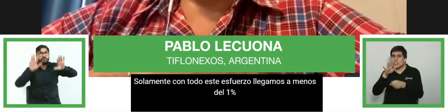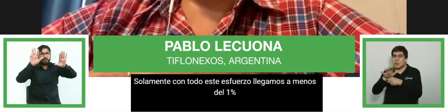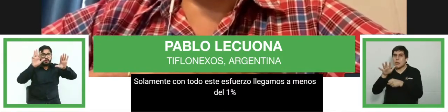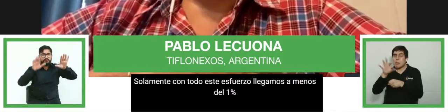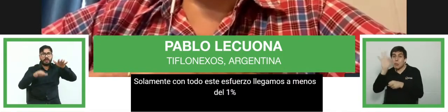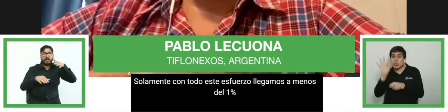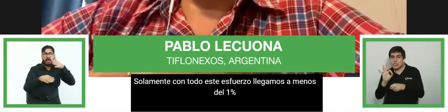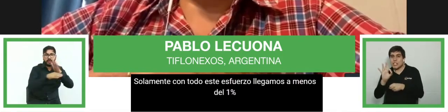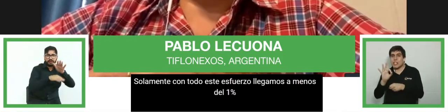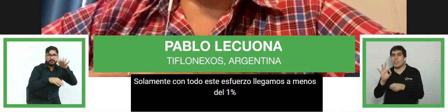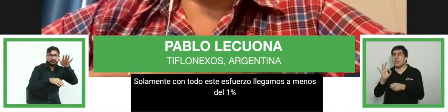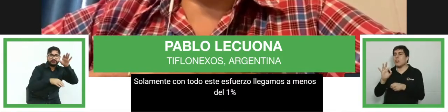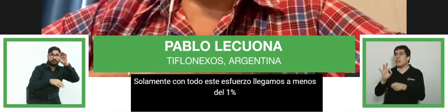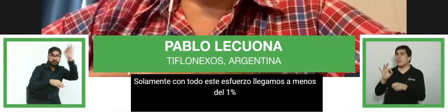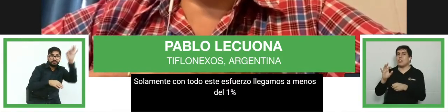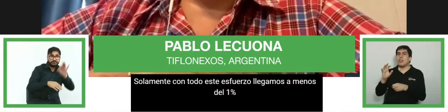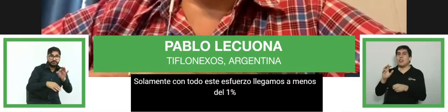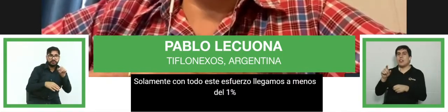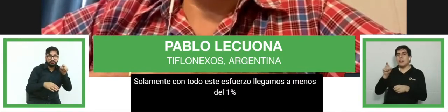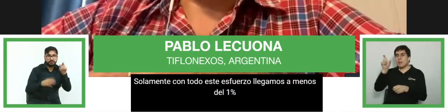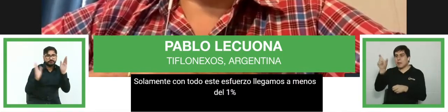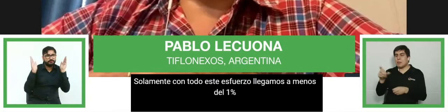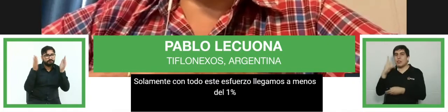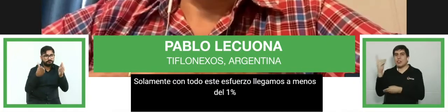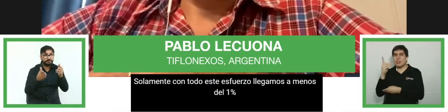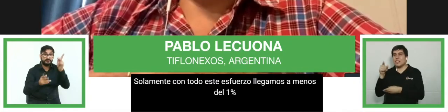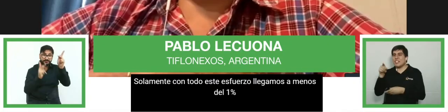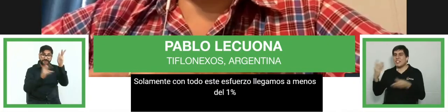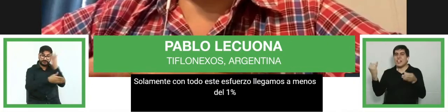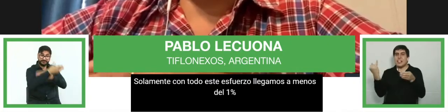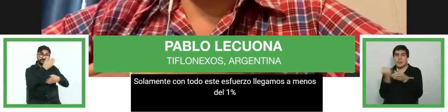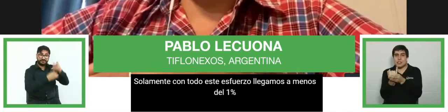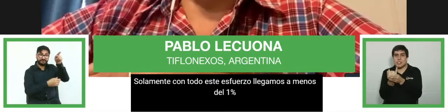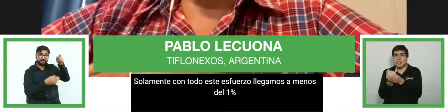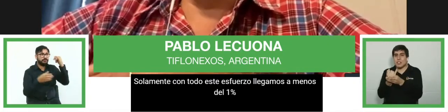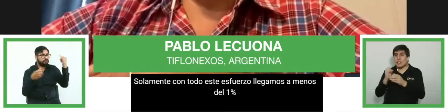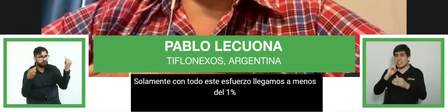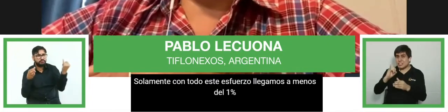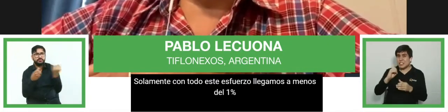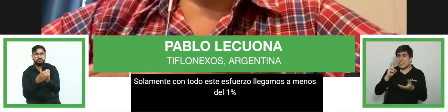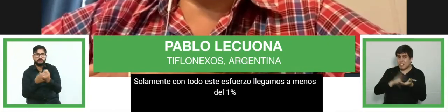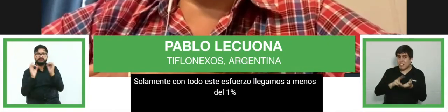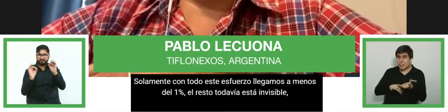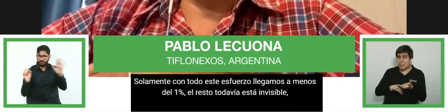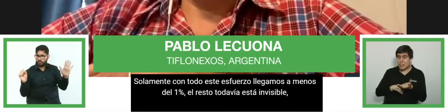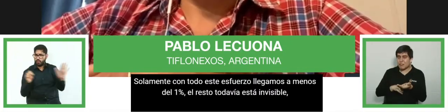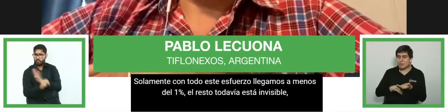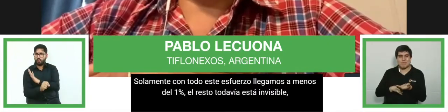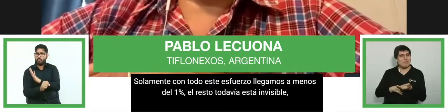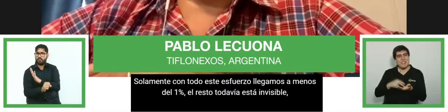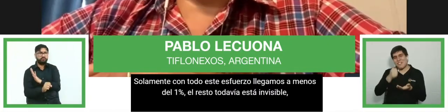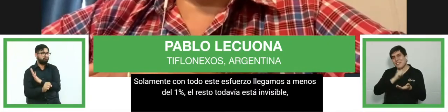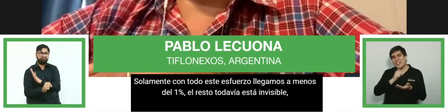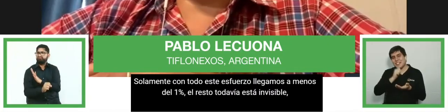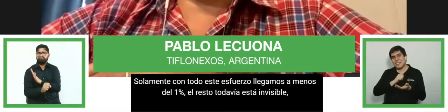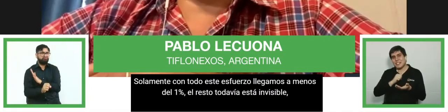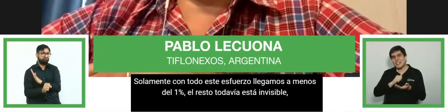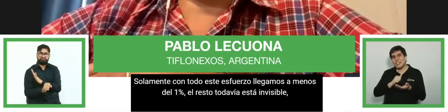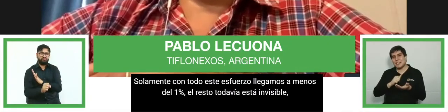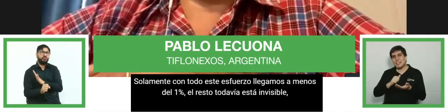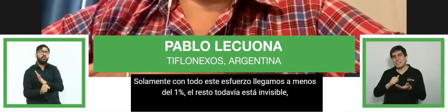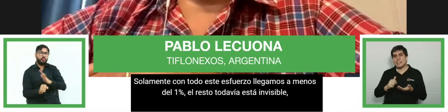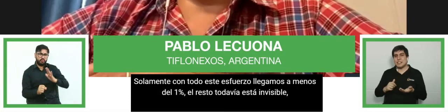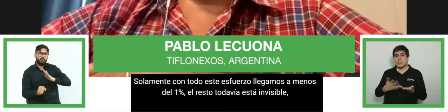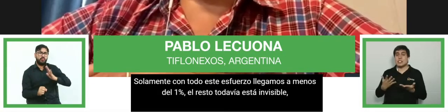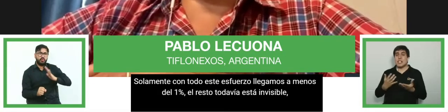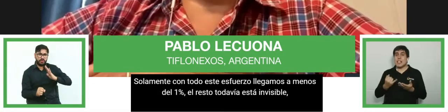cuestiones básicas para garantizar su inclusión. Entonces, dejo acá la pregunta, el problema. La inclusión es muy linda